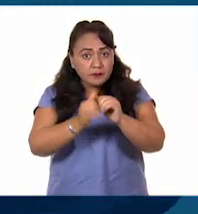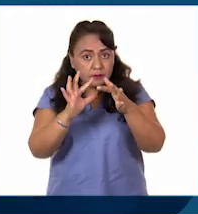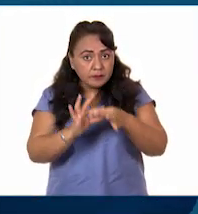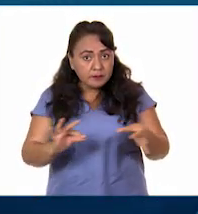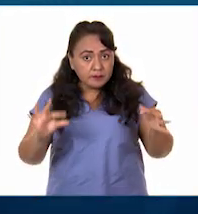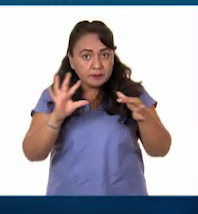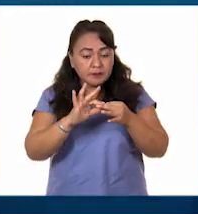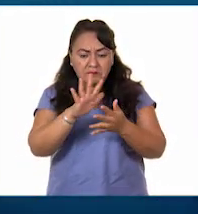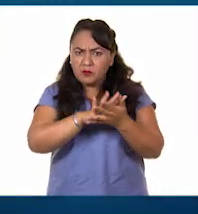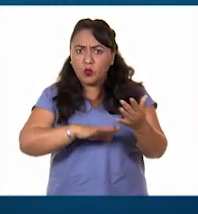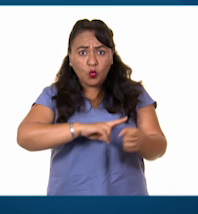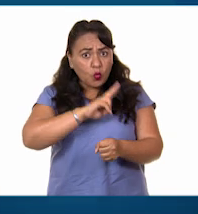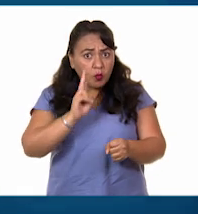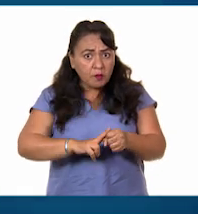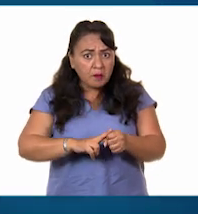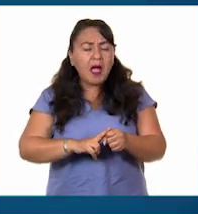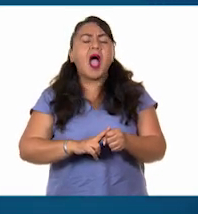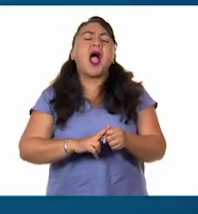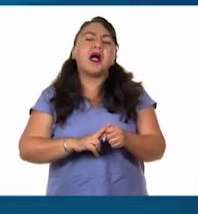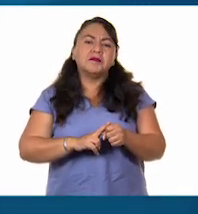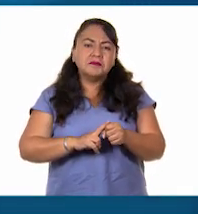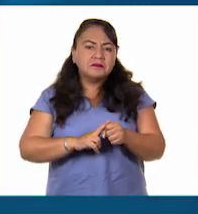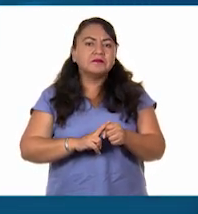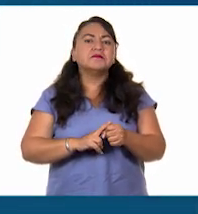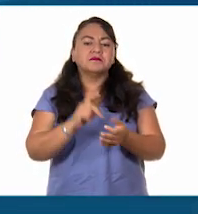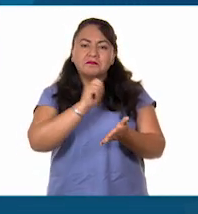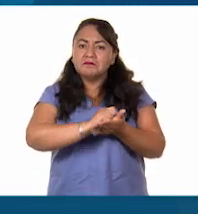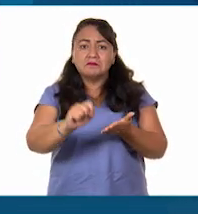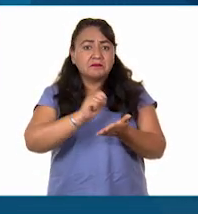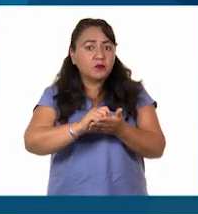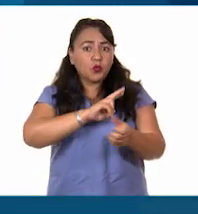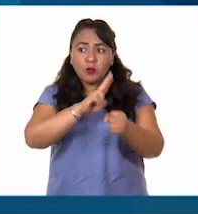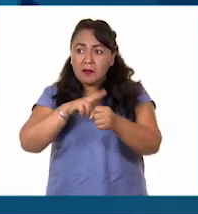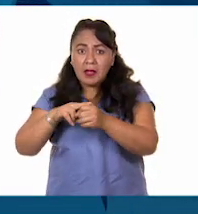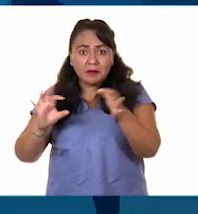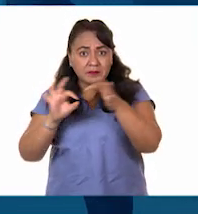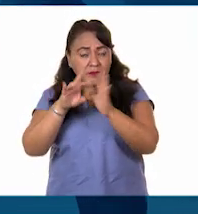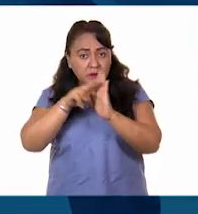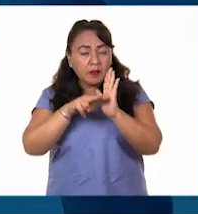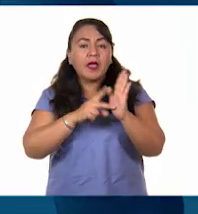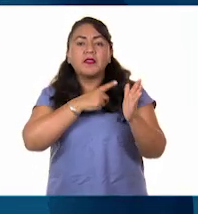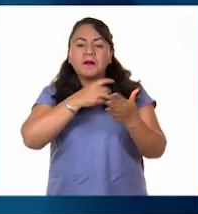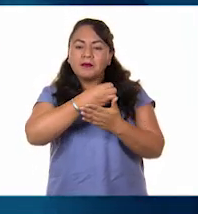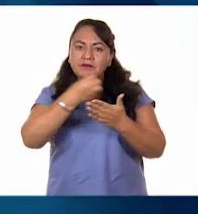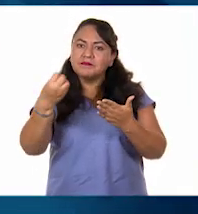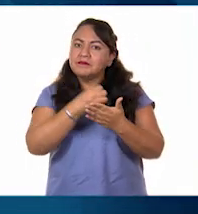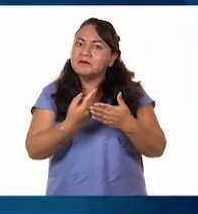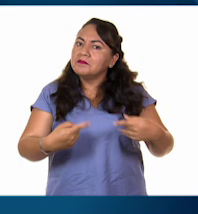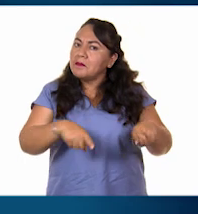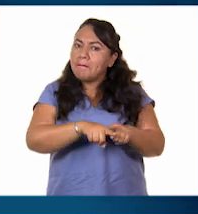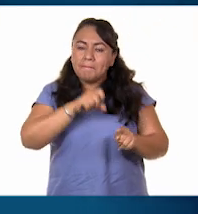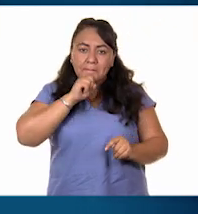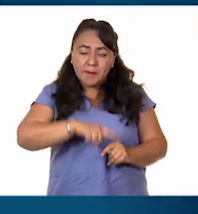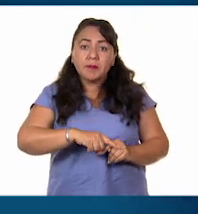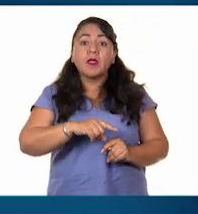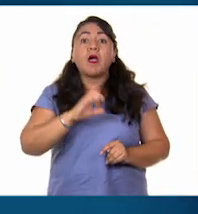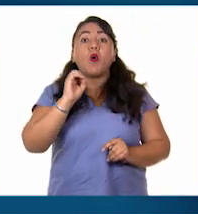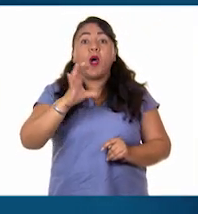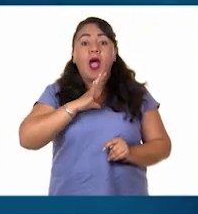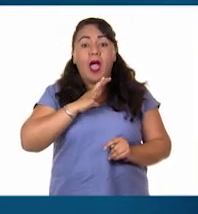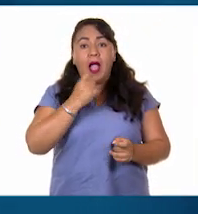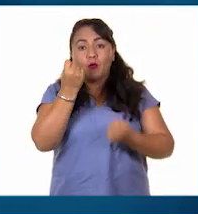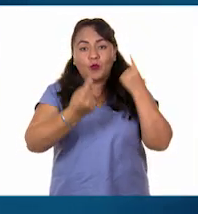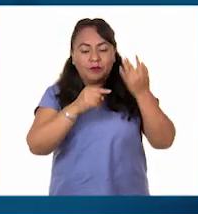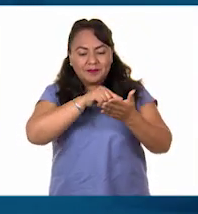explicación con prosa normal, con todas las convenciones de la escritura, debes ser consistente con ese criterio. Si hay espacios